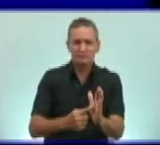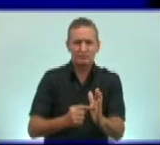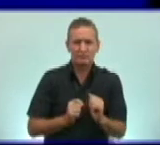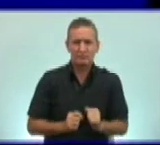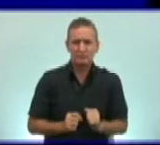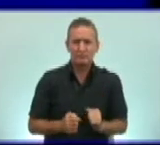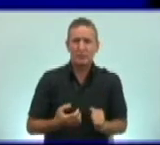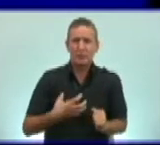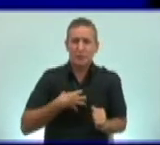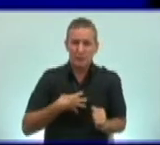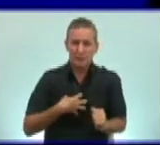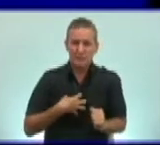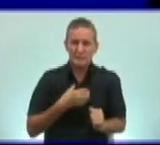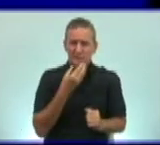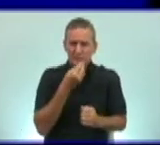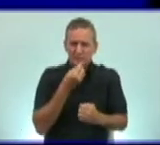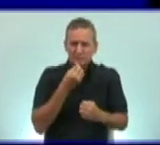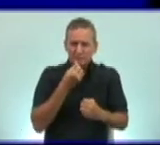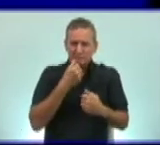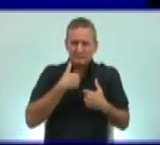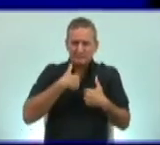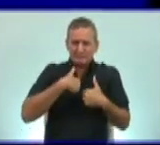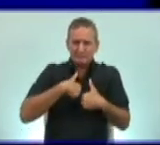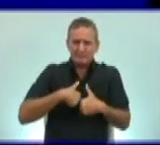tomar tanta agua.